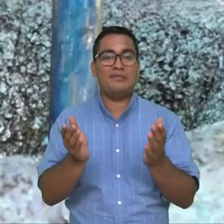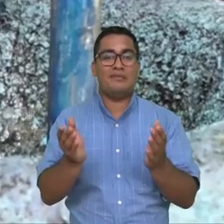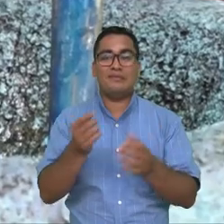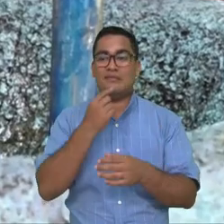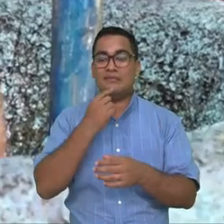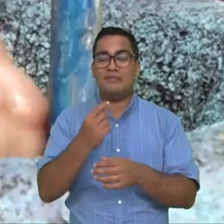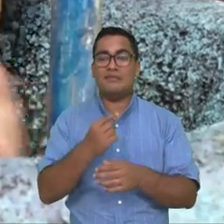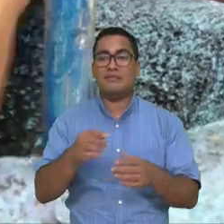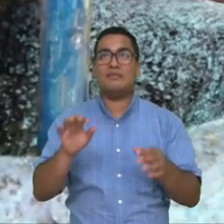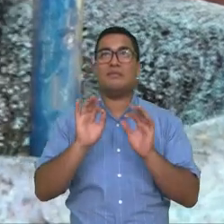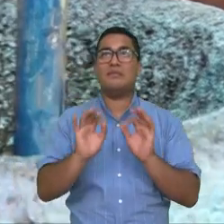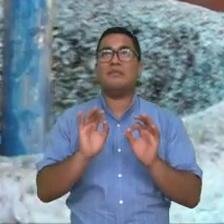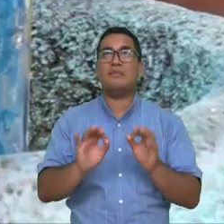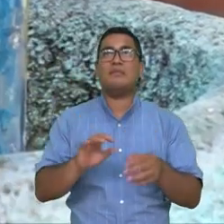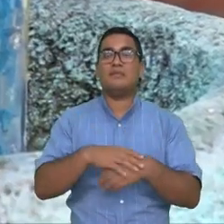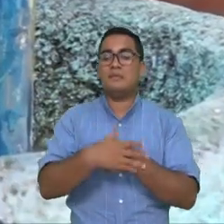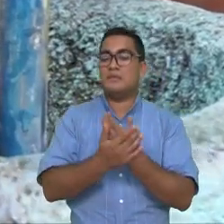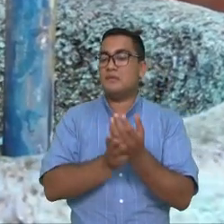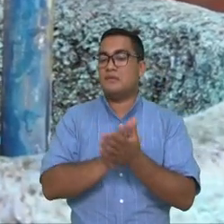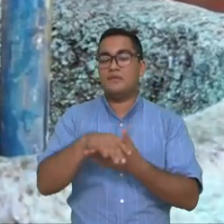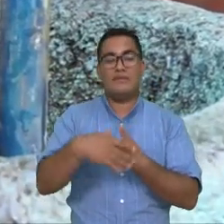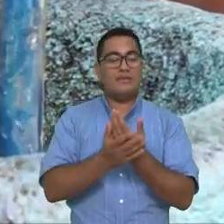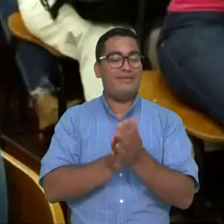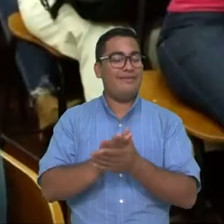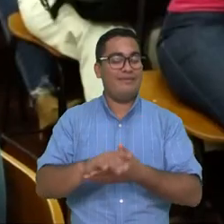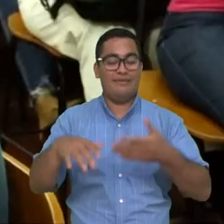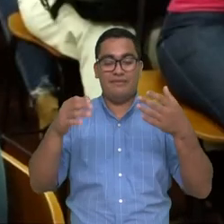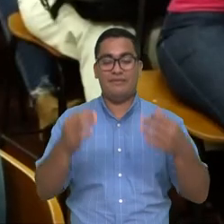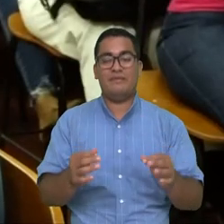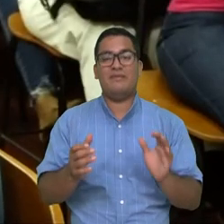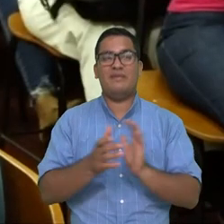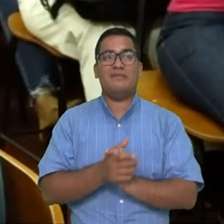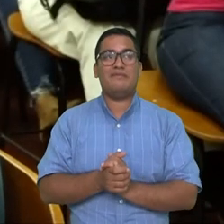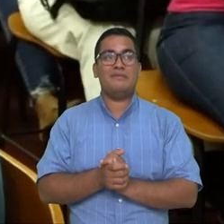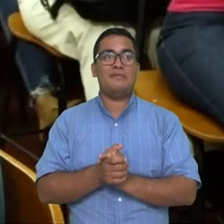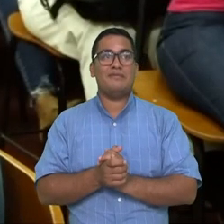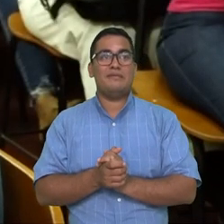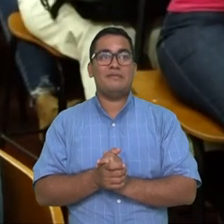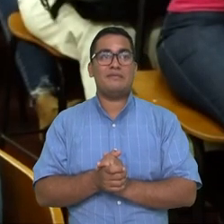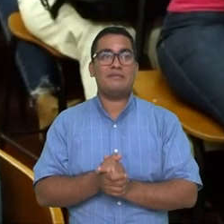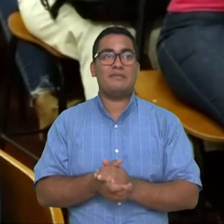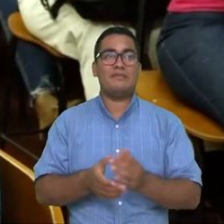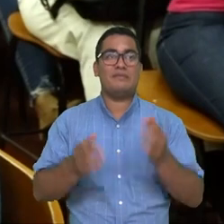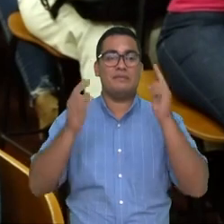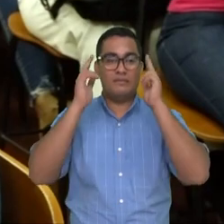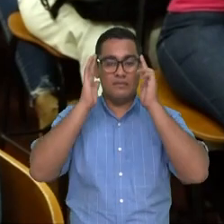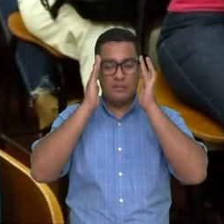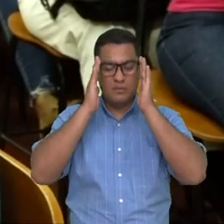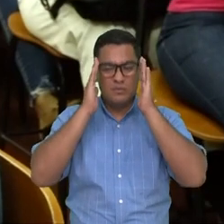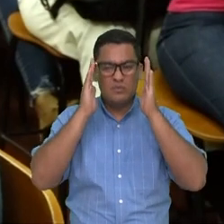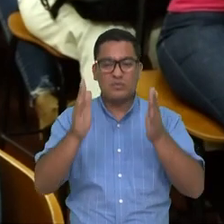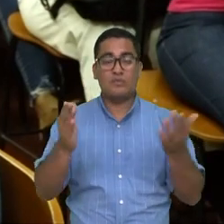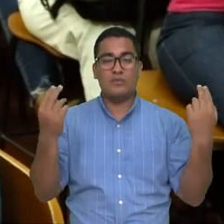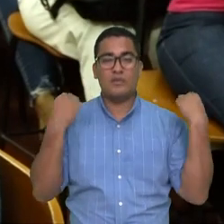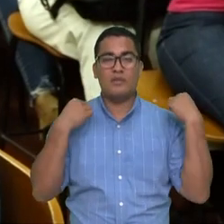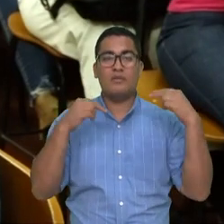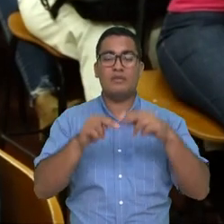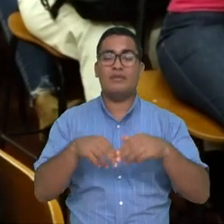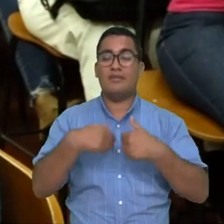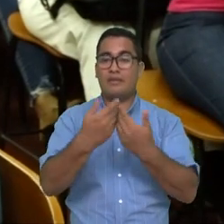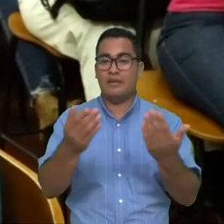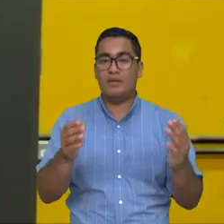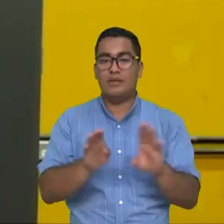materia ajena al cuerpo, cualquier bacteria. Como docente en aulas de clase diariamente